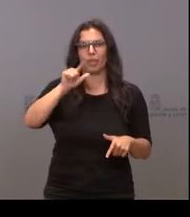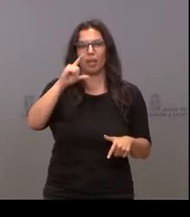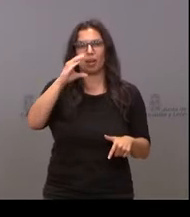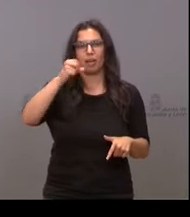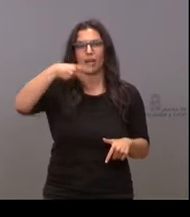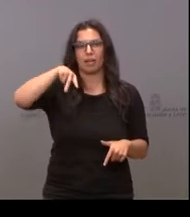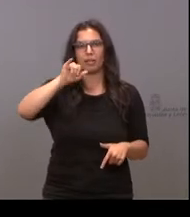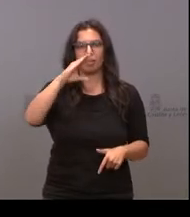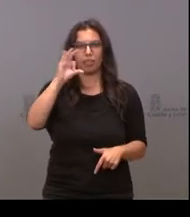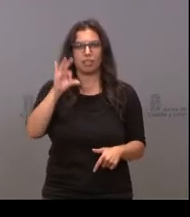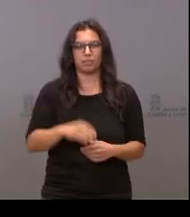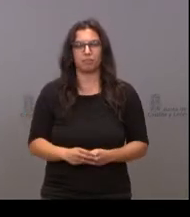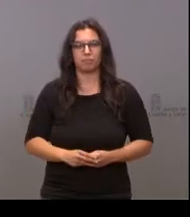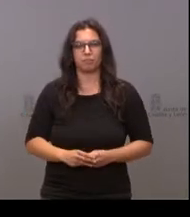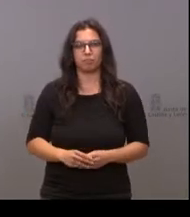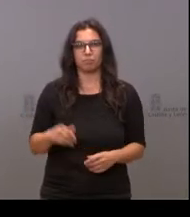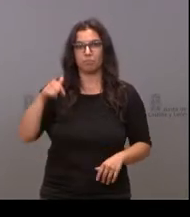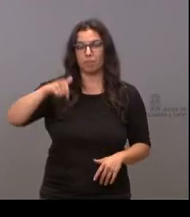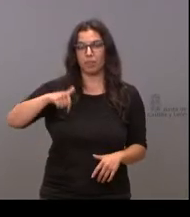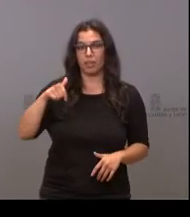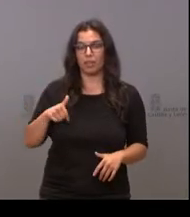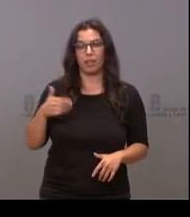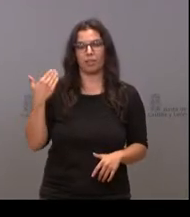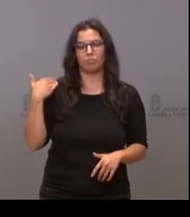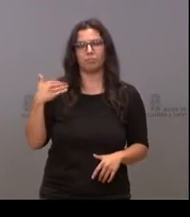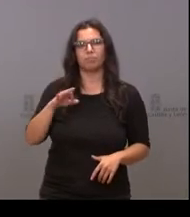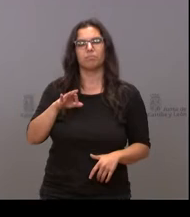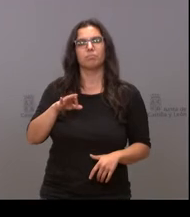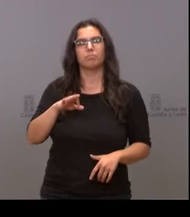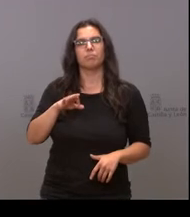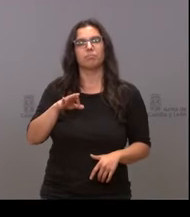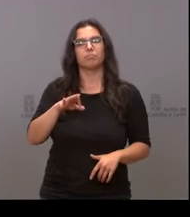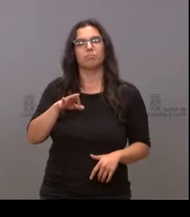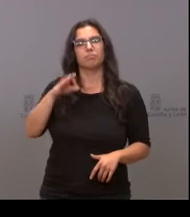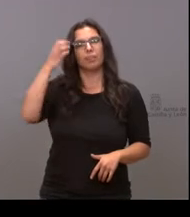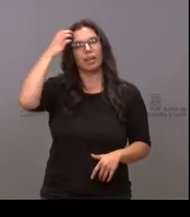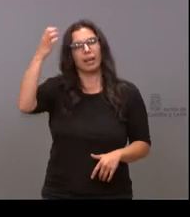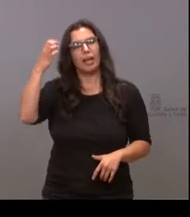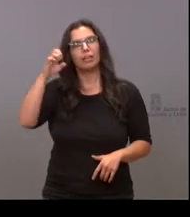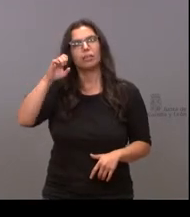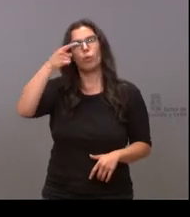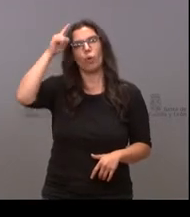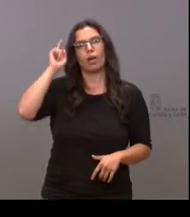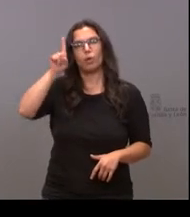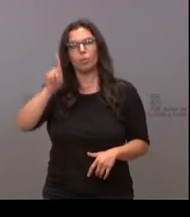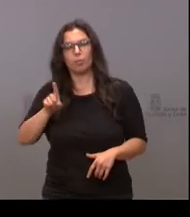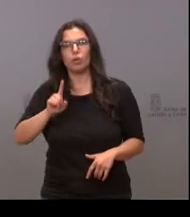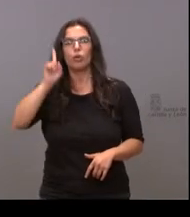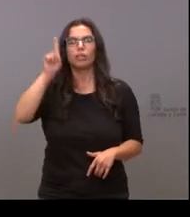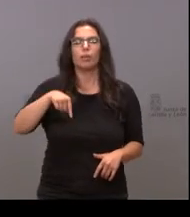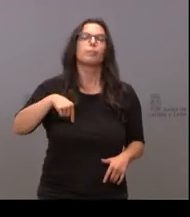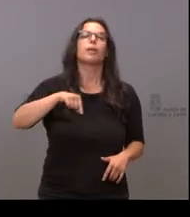aquí estuvo su majestad el rey don juan carlos primero y el presidente de la república portuguesa